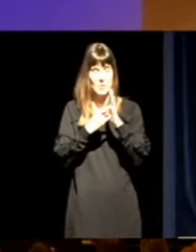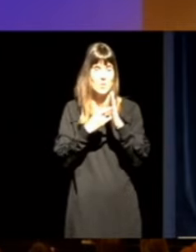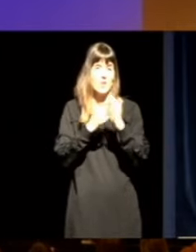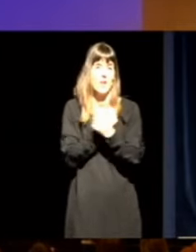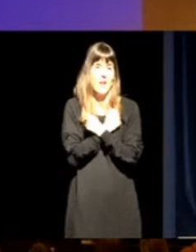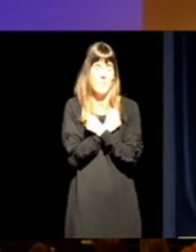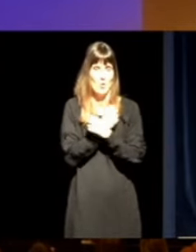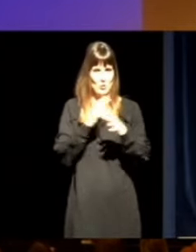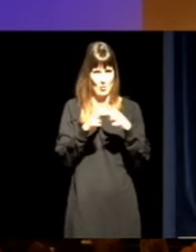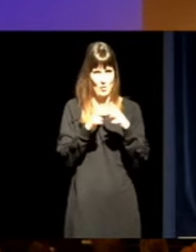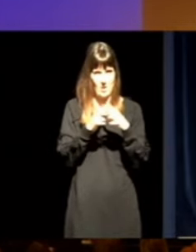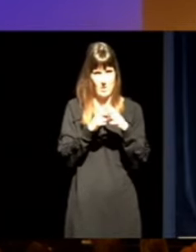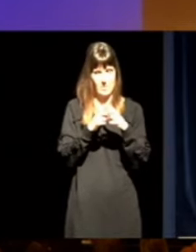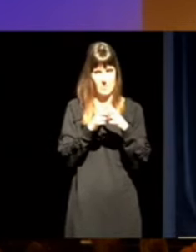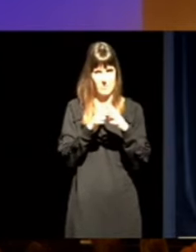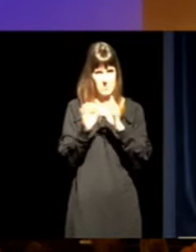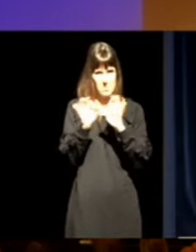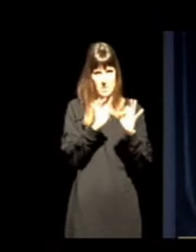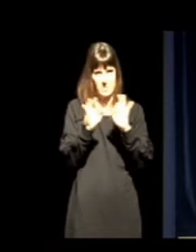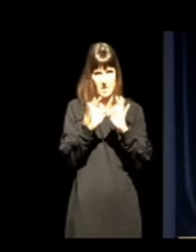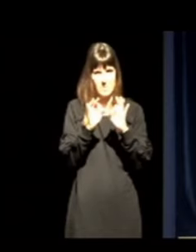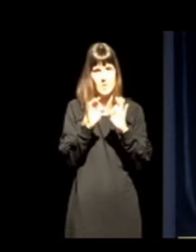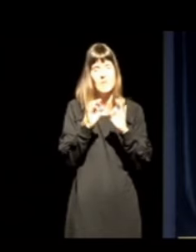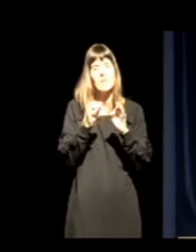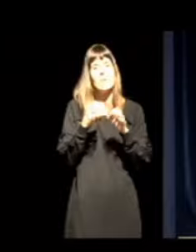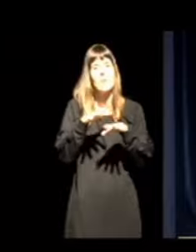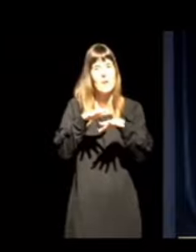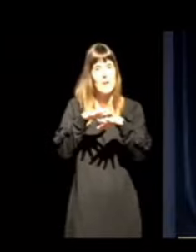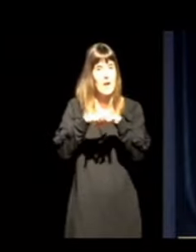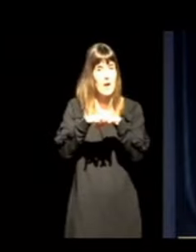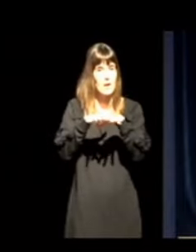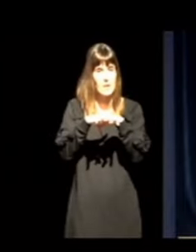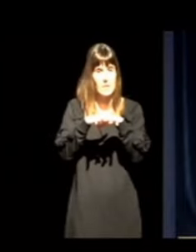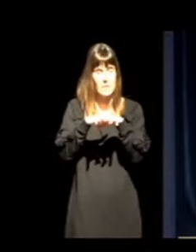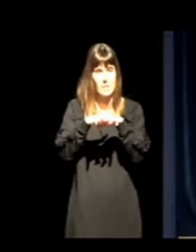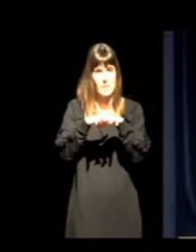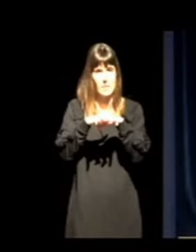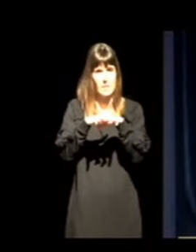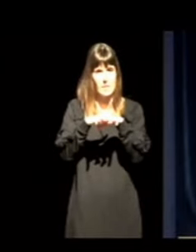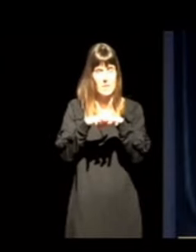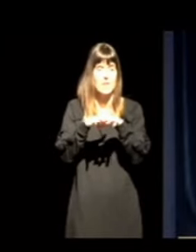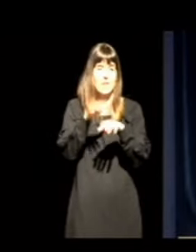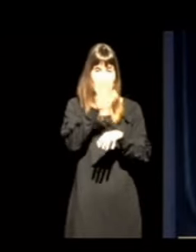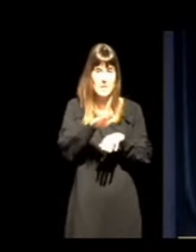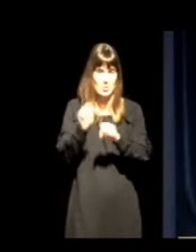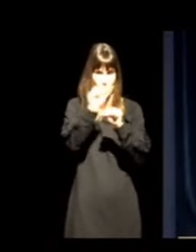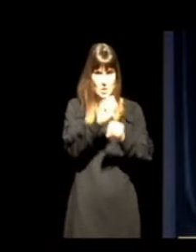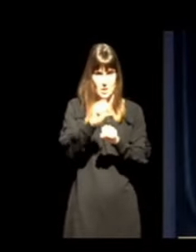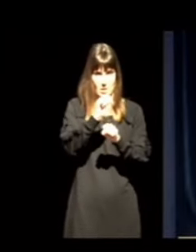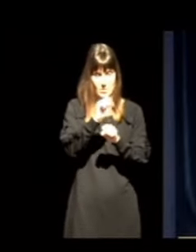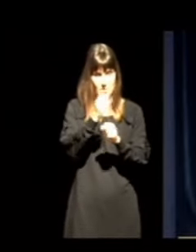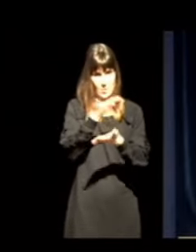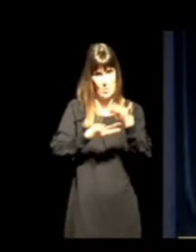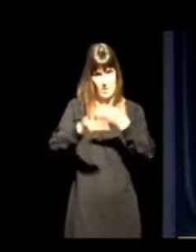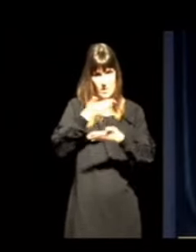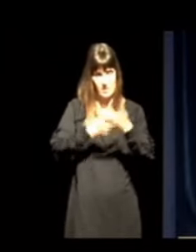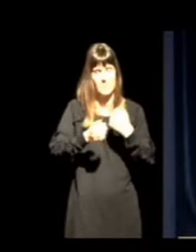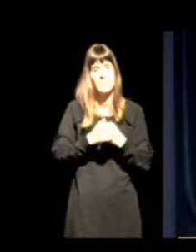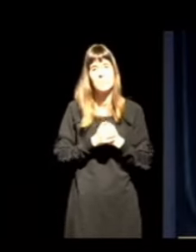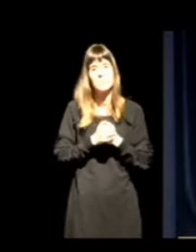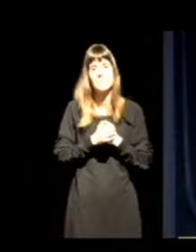un proyecto con la red Conecuitlani, que quiere decir Yo Protejo a los Niños. Se